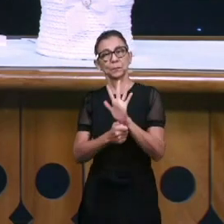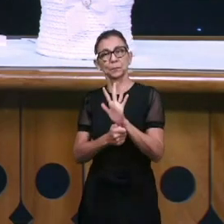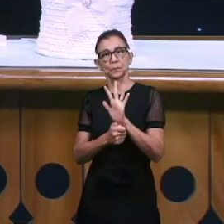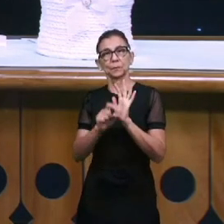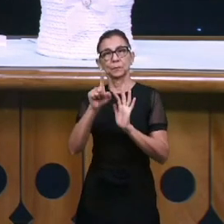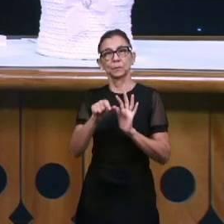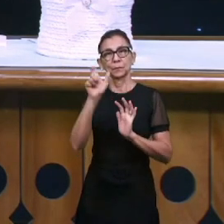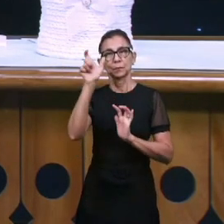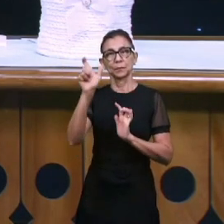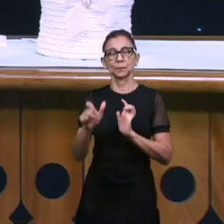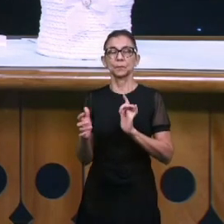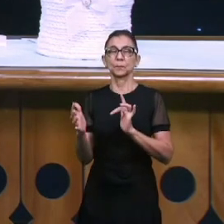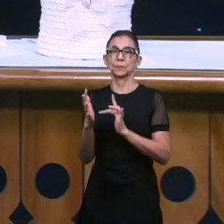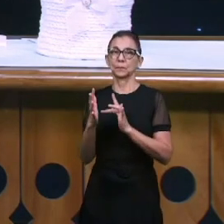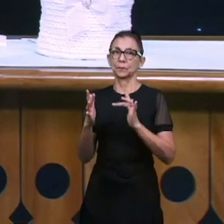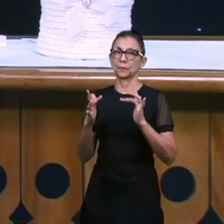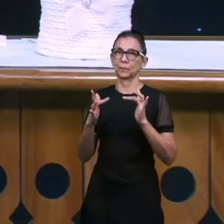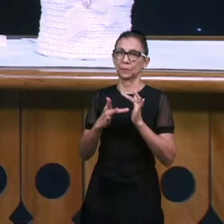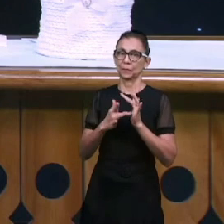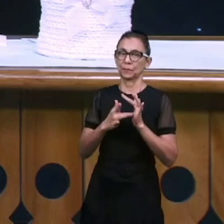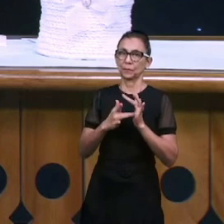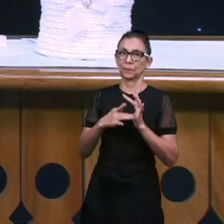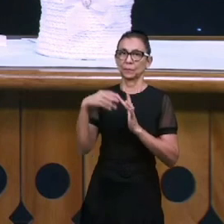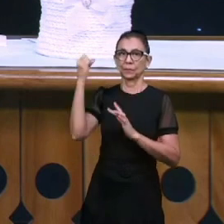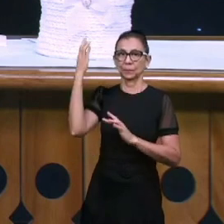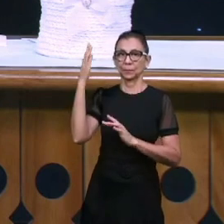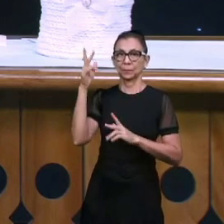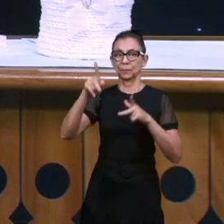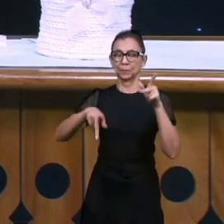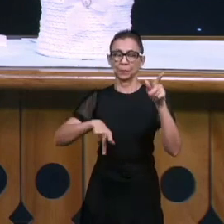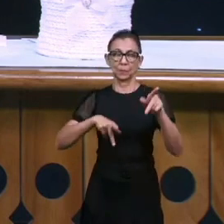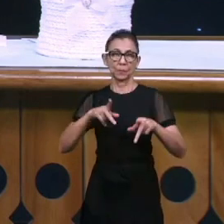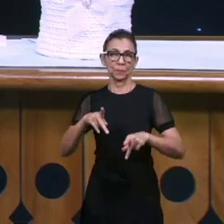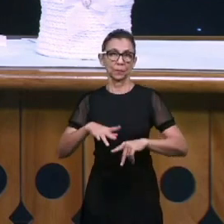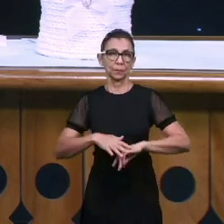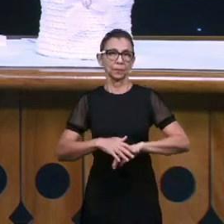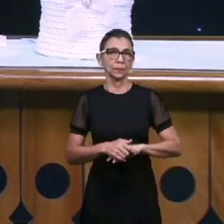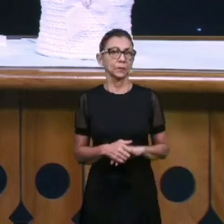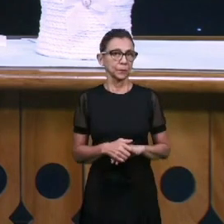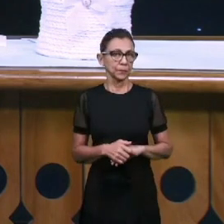sino es lo que estaba en Jesús, lo que Dios quiere revelar a su pueblo.